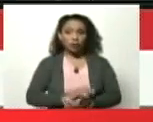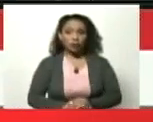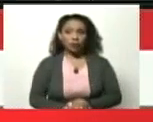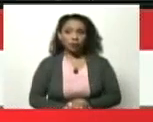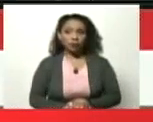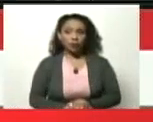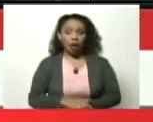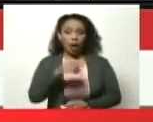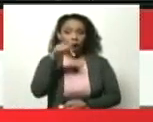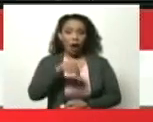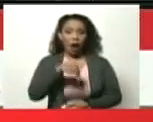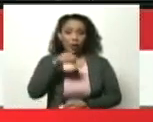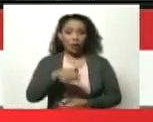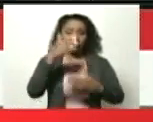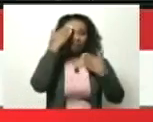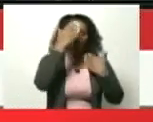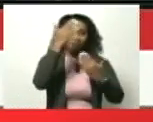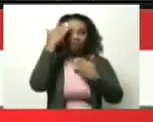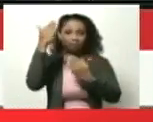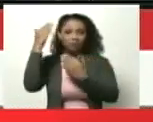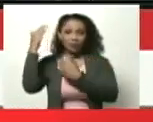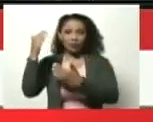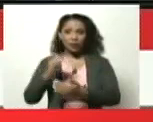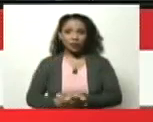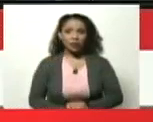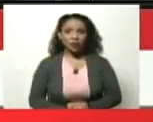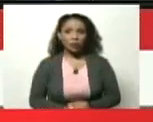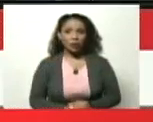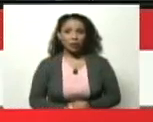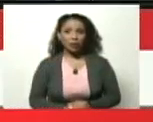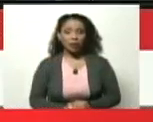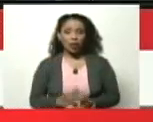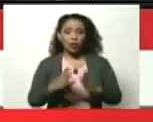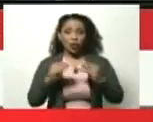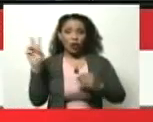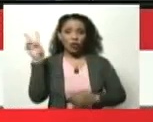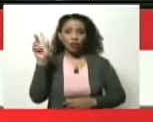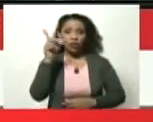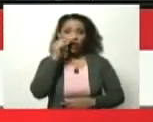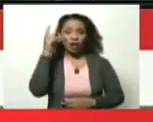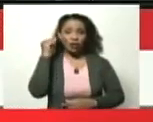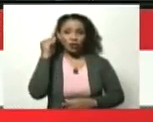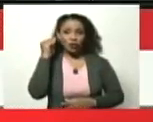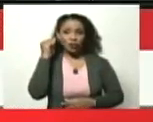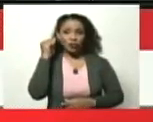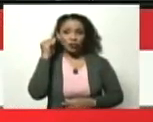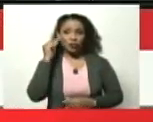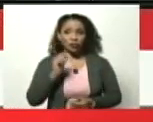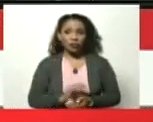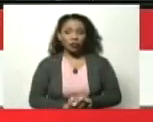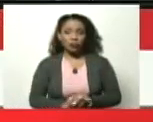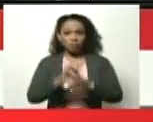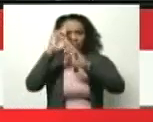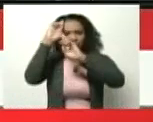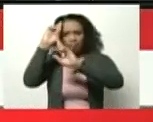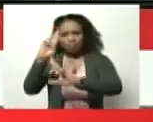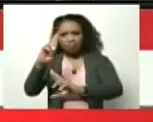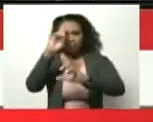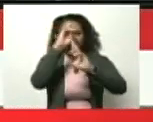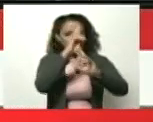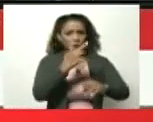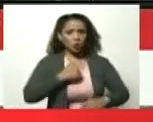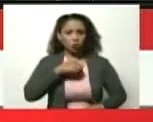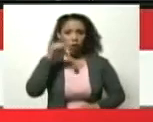De aquí saludamos a todos los venezolanos, las venezolanas, con mucho afecto, mucho respeto. Hemos